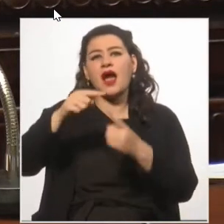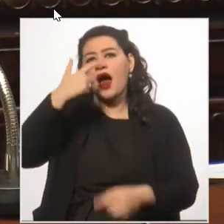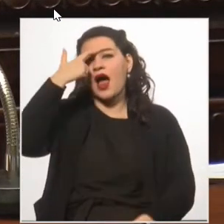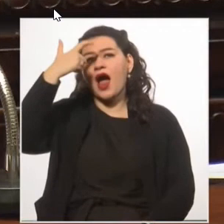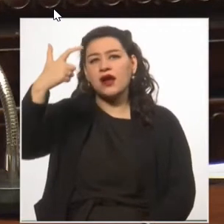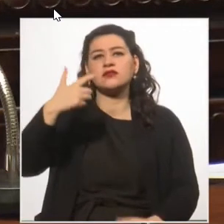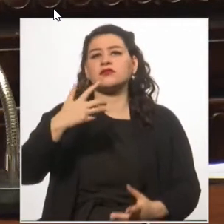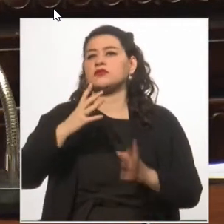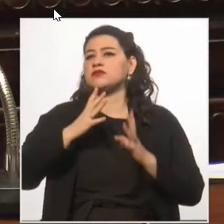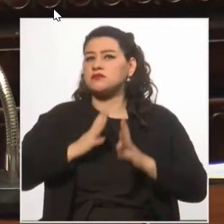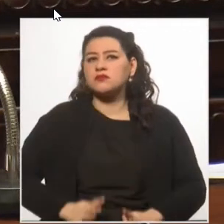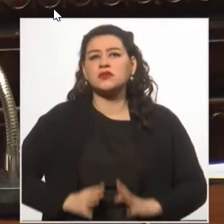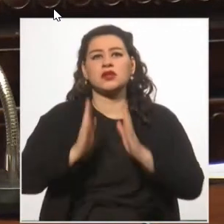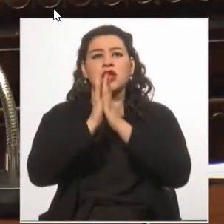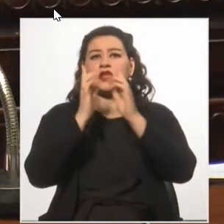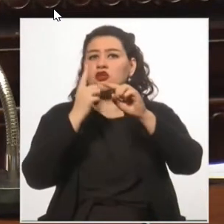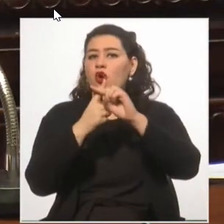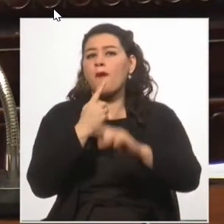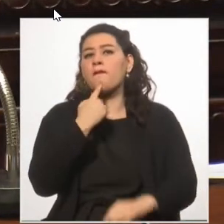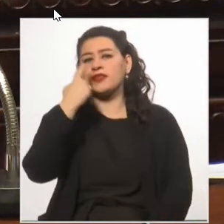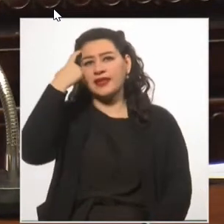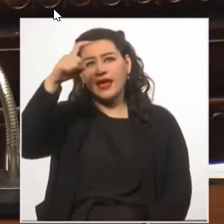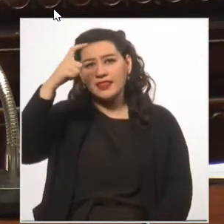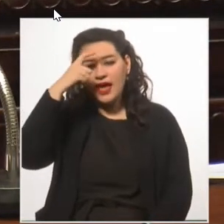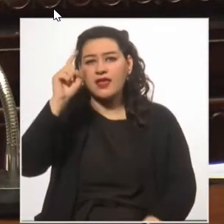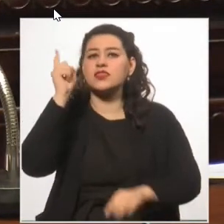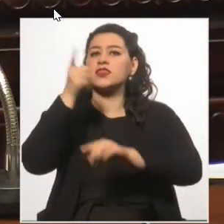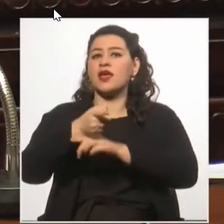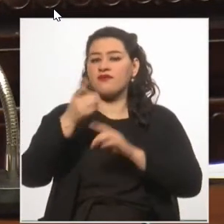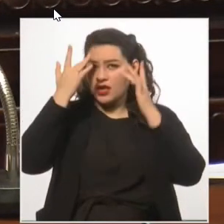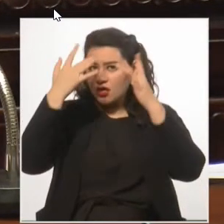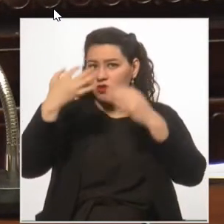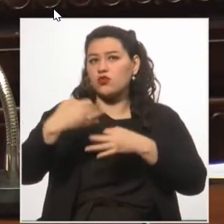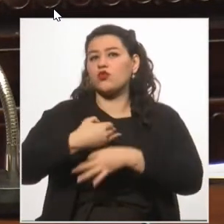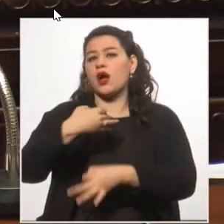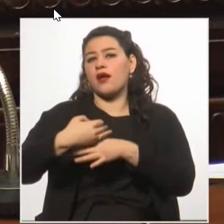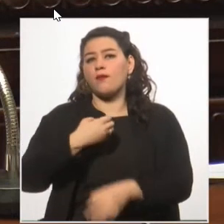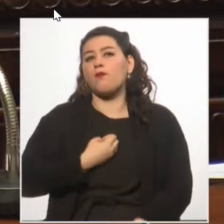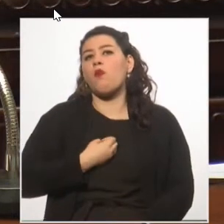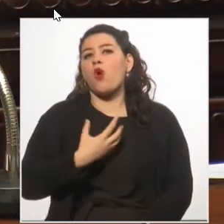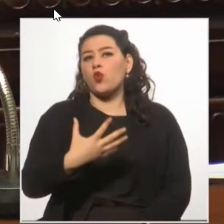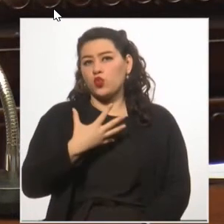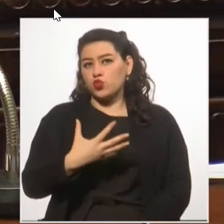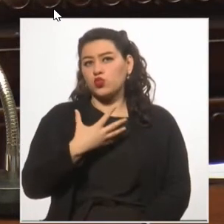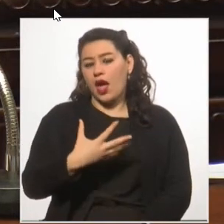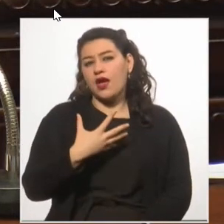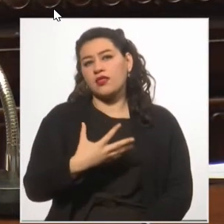moral, sinceridad religiosa, política de ideas, debe educar su voluntad en el